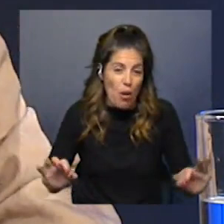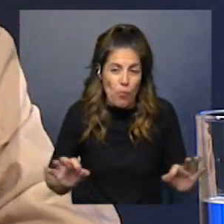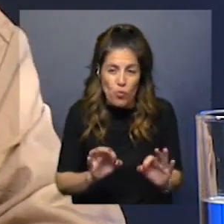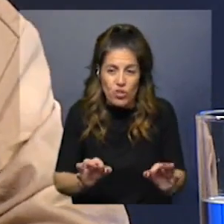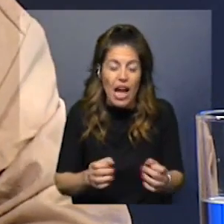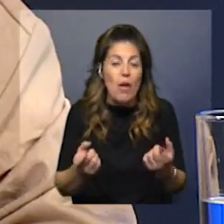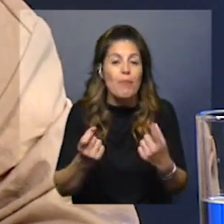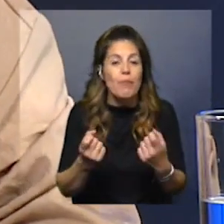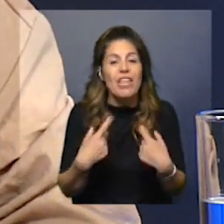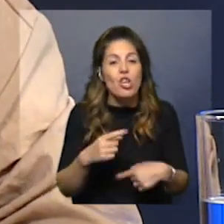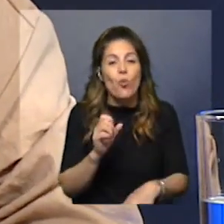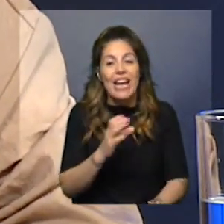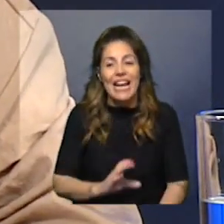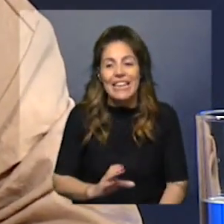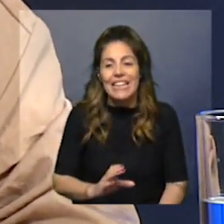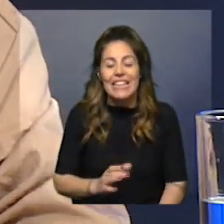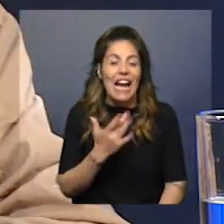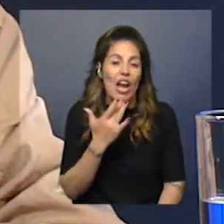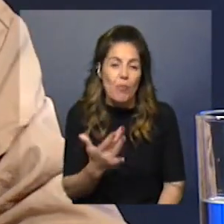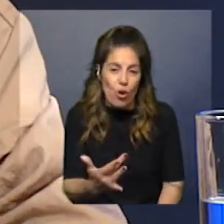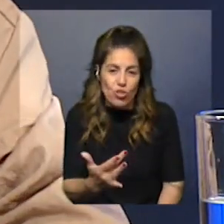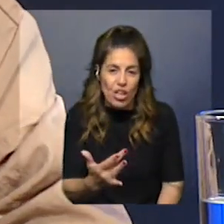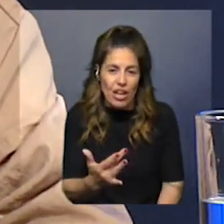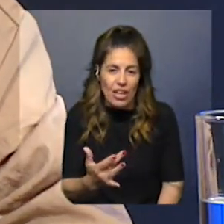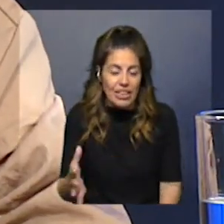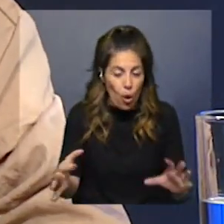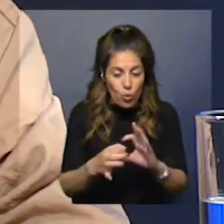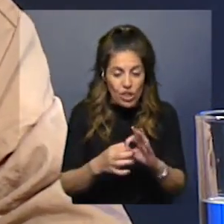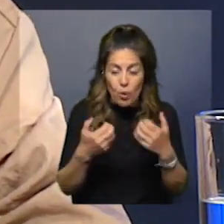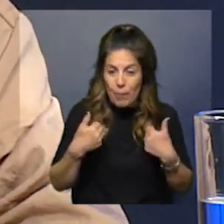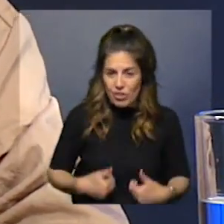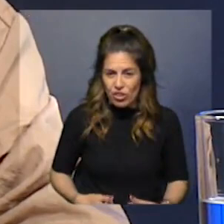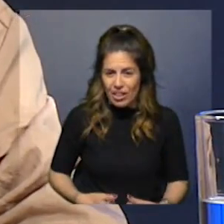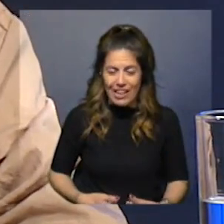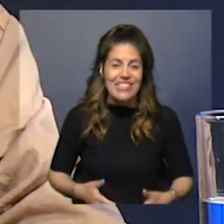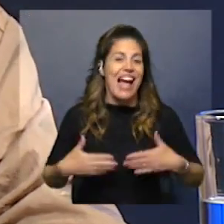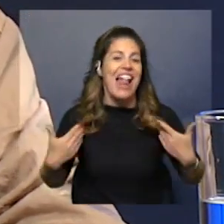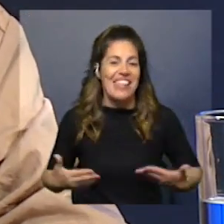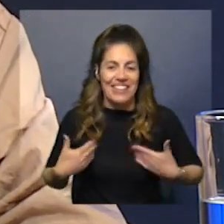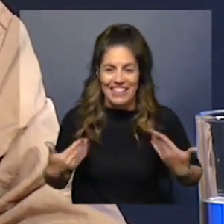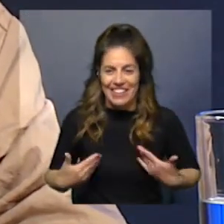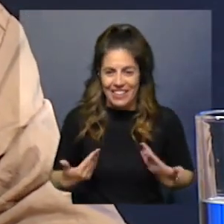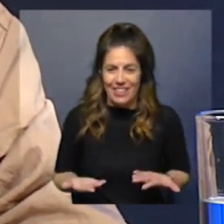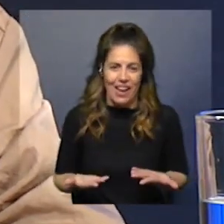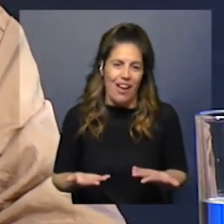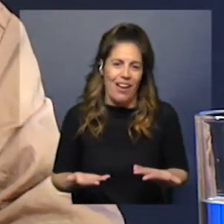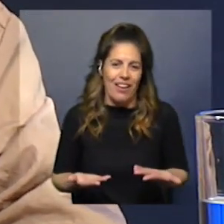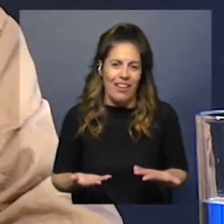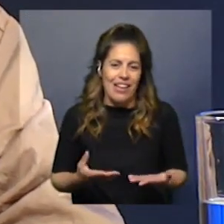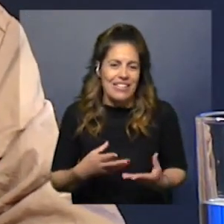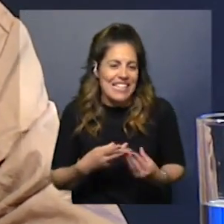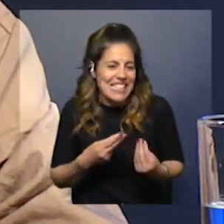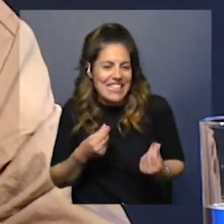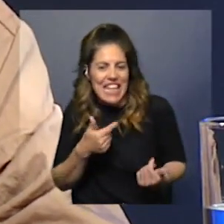una característica muy, muy hermosa que fue de la mano con mi personalidad, que es tipo esa alegría y ese sabor que le